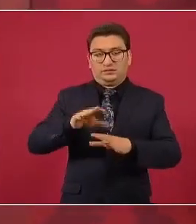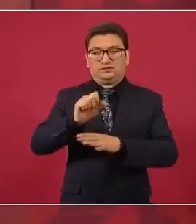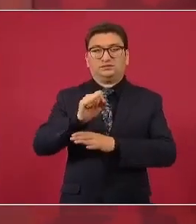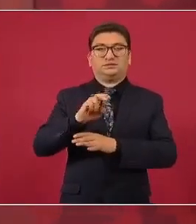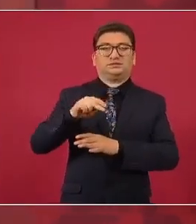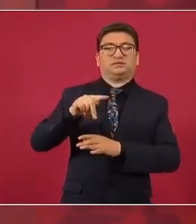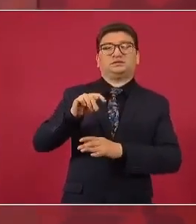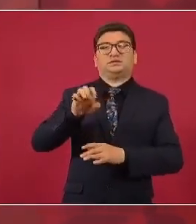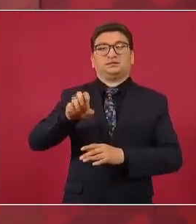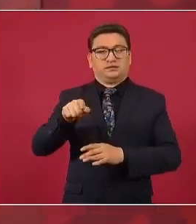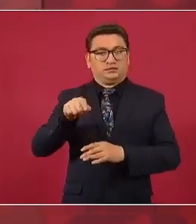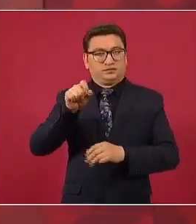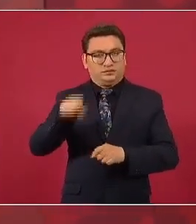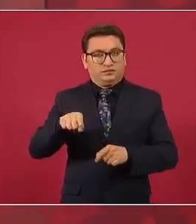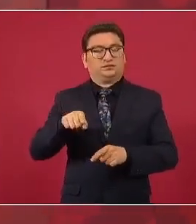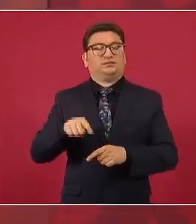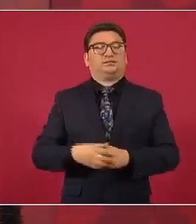CENTE,